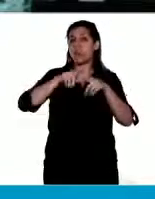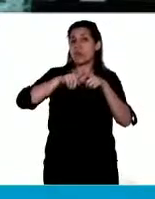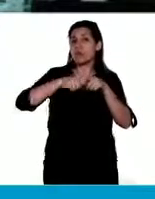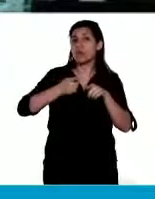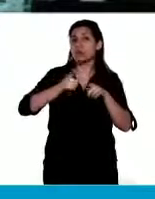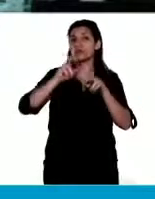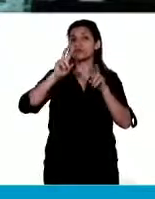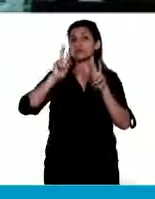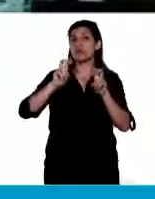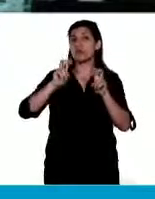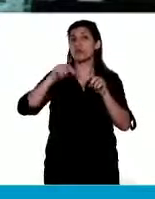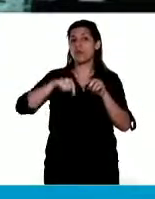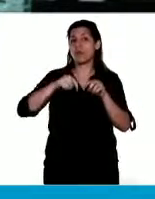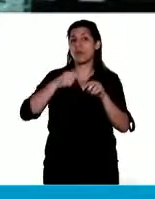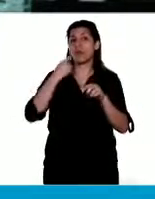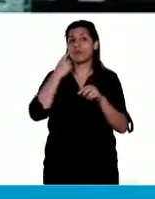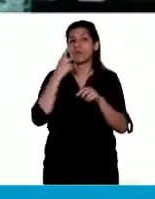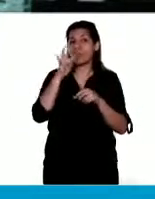la cual estamos viviendo,